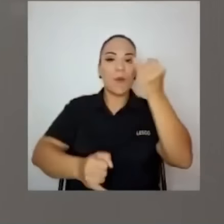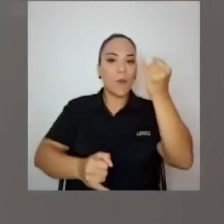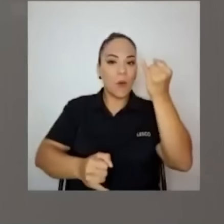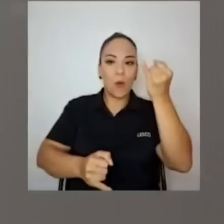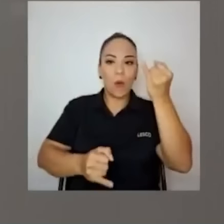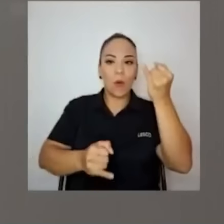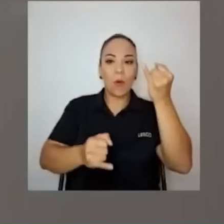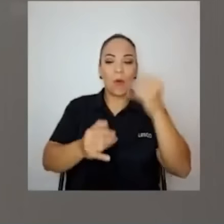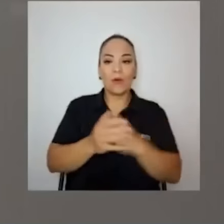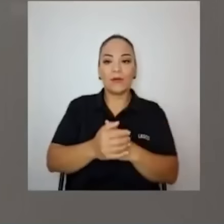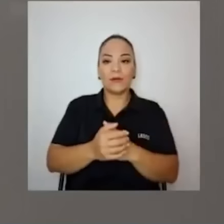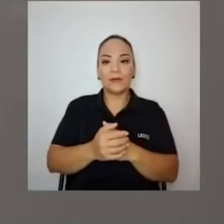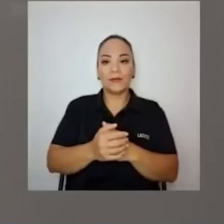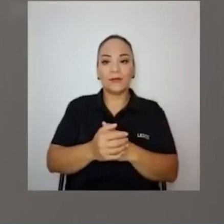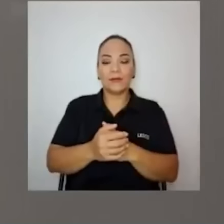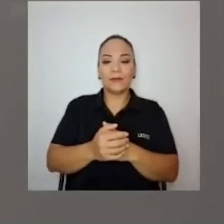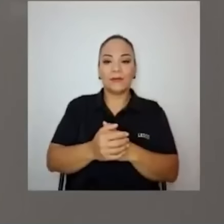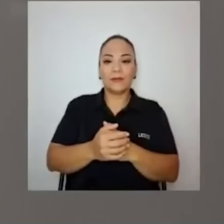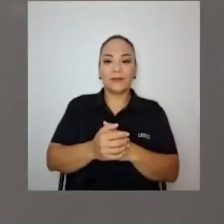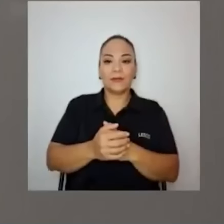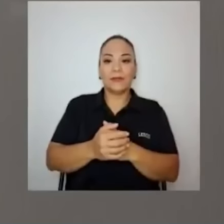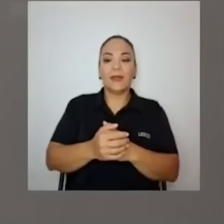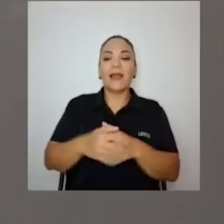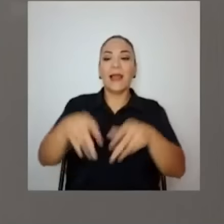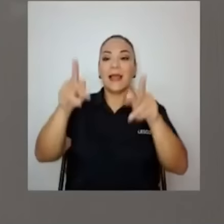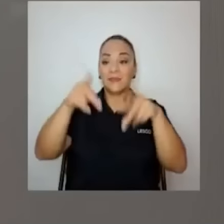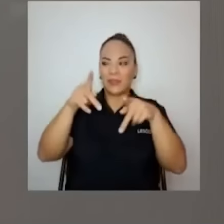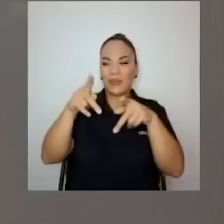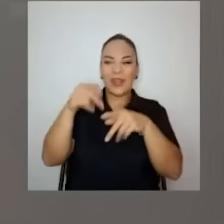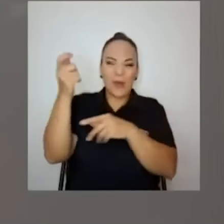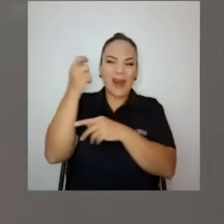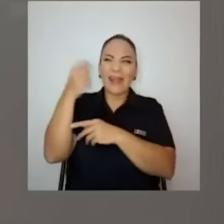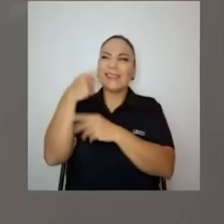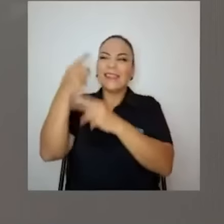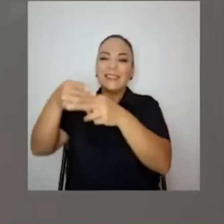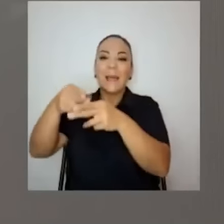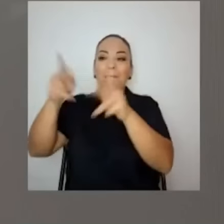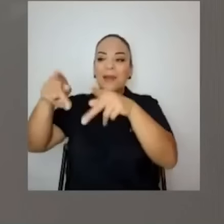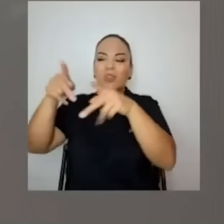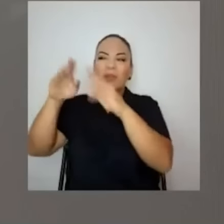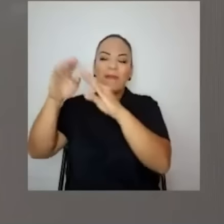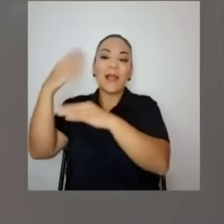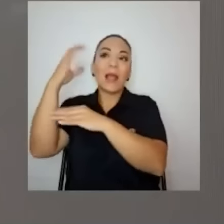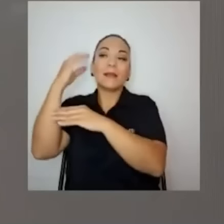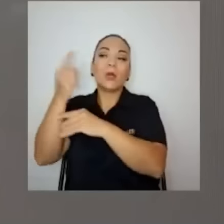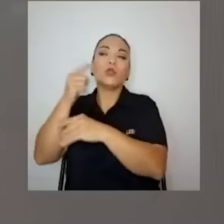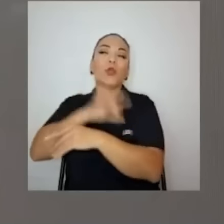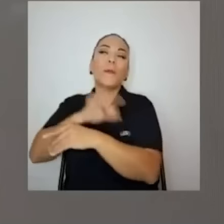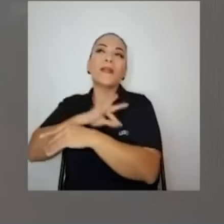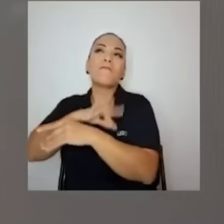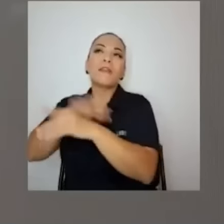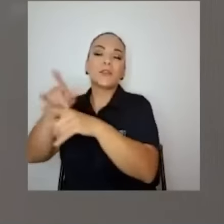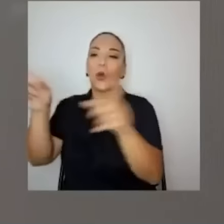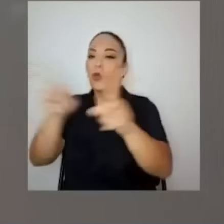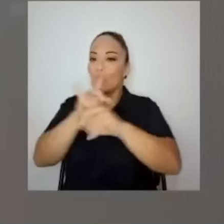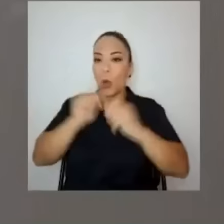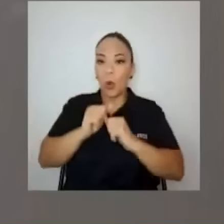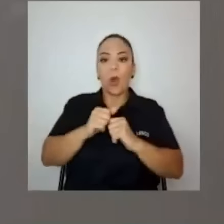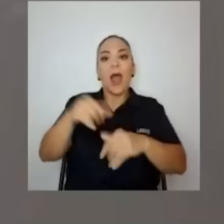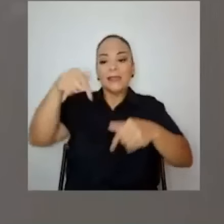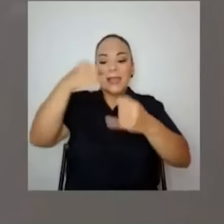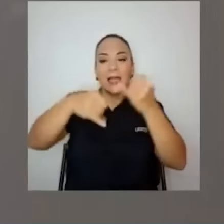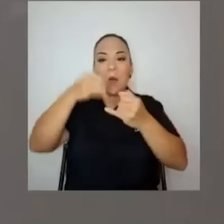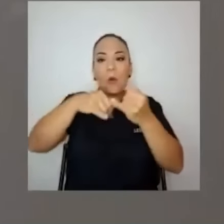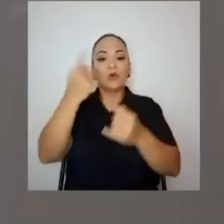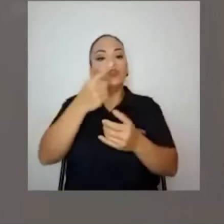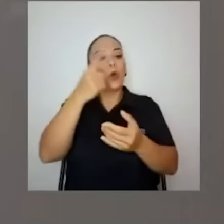defenderse? Claro, por supuesto. Y se defiende, y se defiende muy bien, y se defiende solo. Lo que pasa es que yo como periodista, en ese posteo, lo que